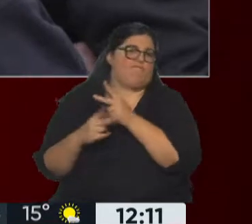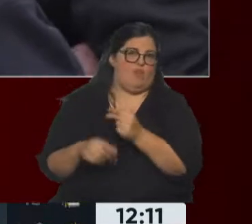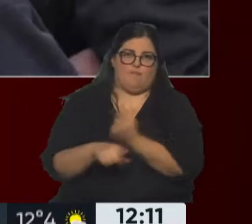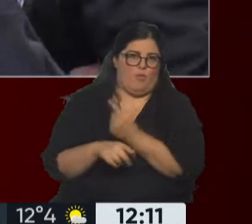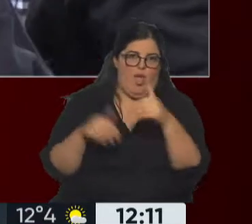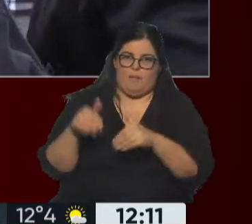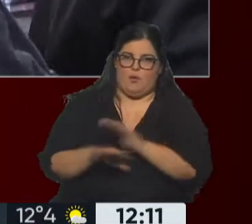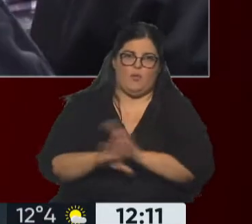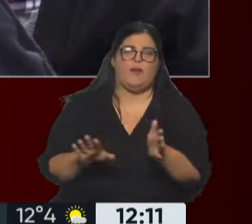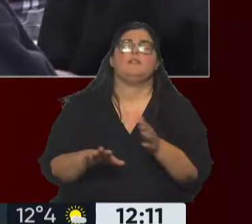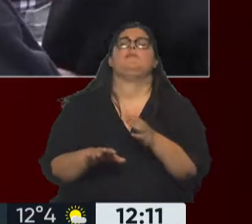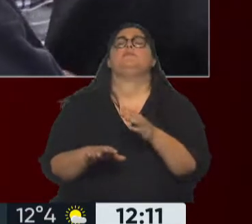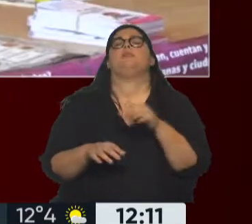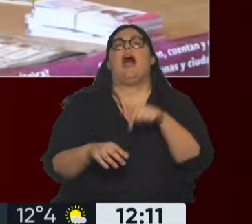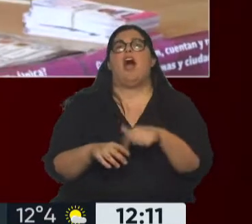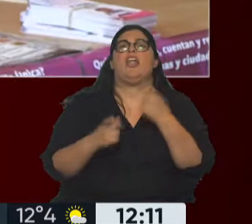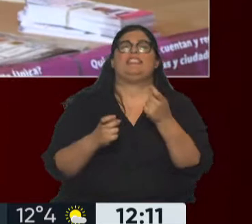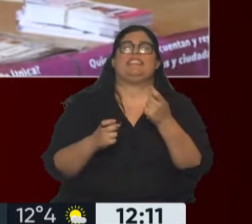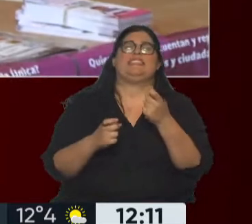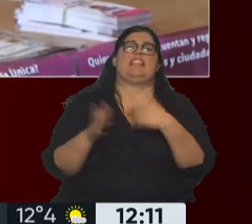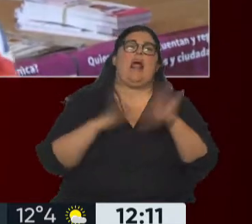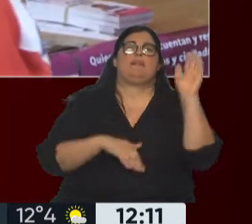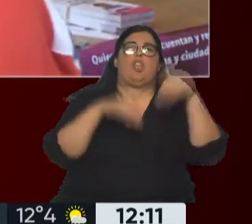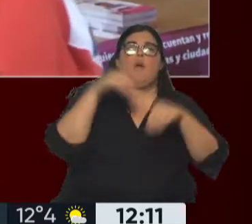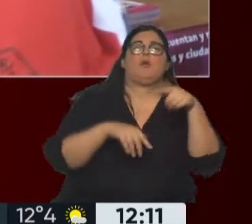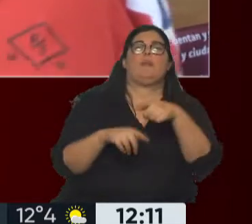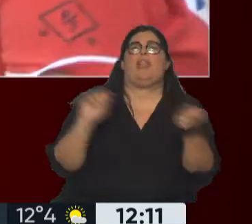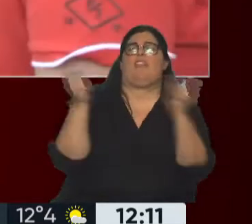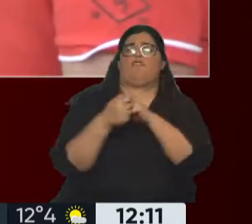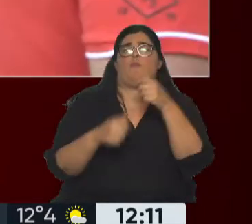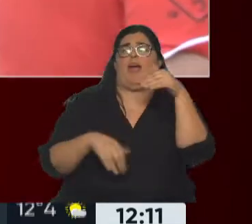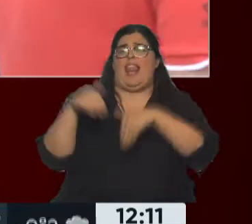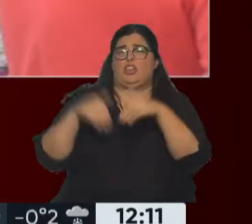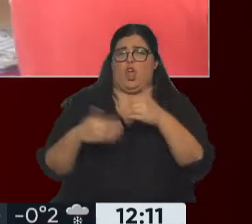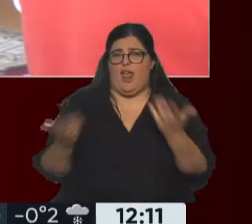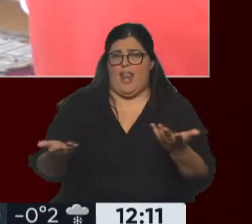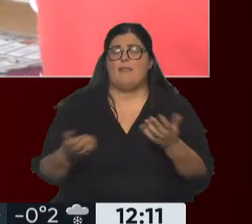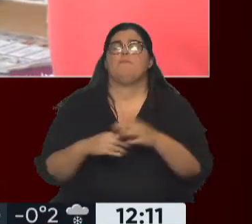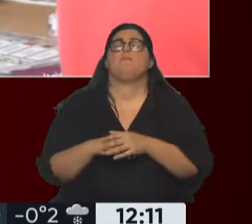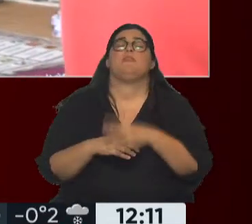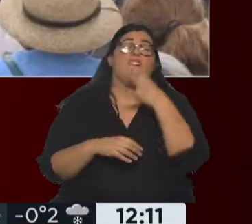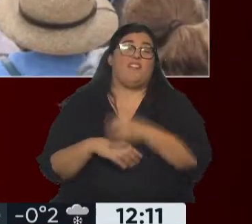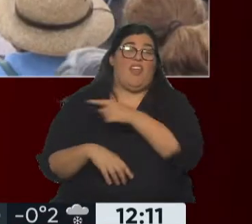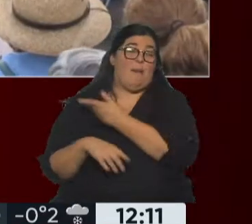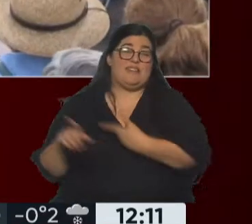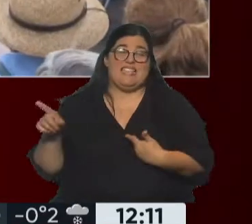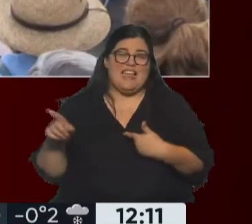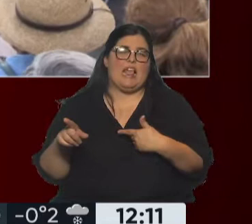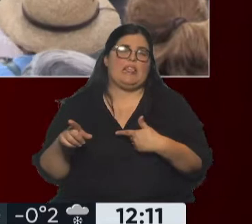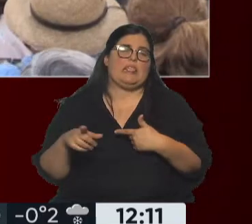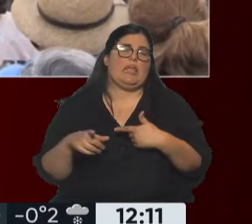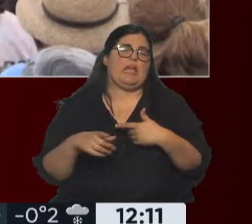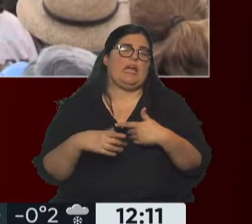una mayoría calificada para poder llevarse adelante. En el fondo de la discusión está la intención de López Obrador de cambiar